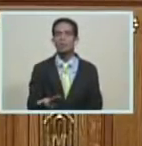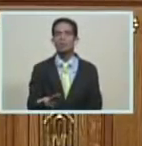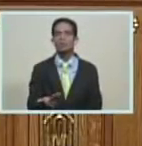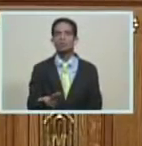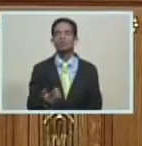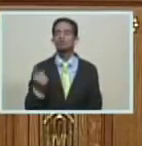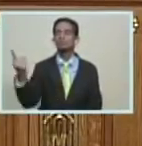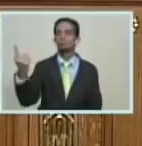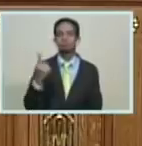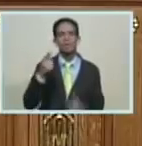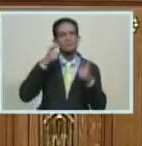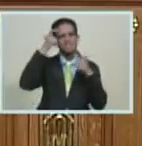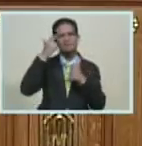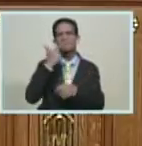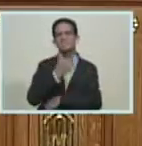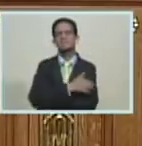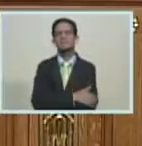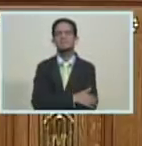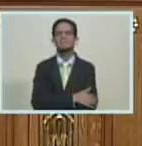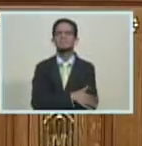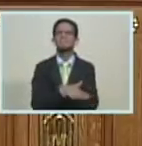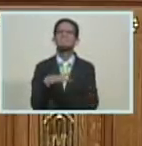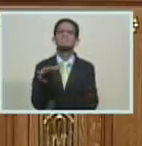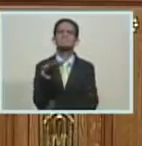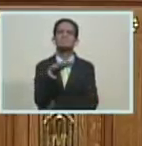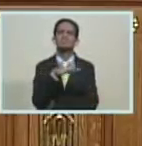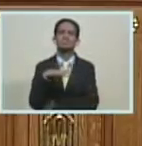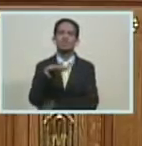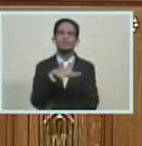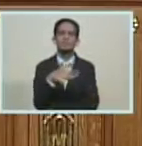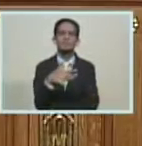Siempre preguntaba, ¿dónde está el socialismo?